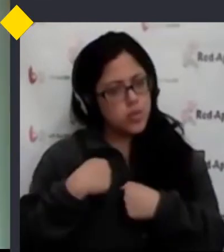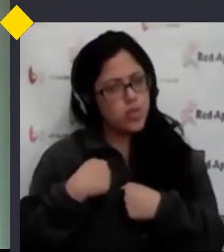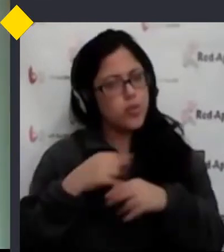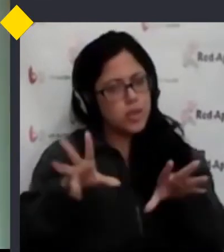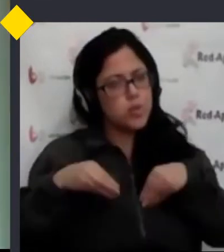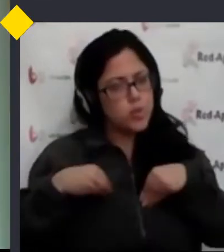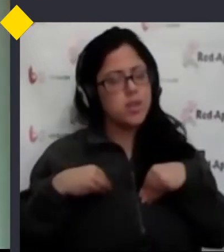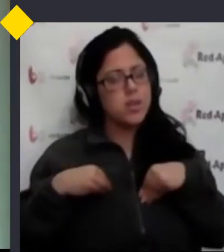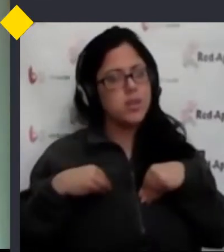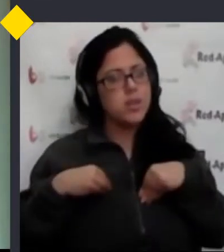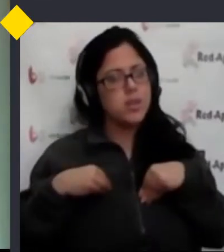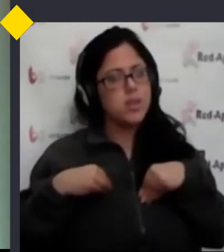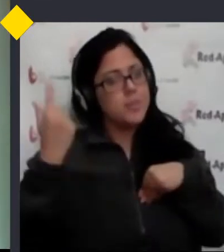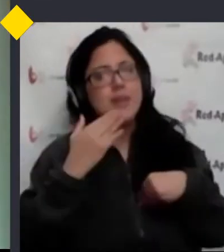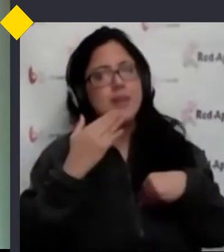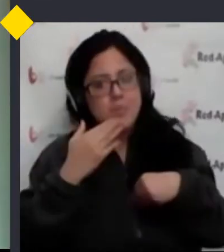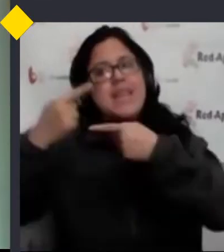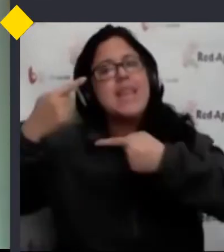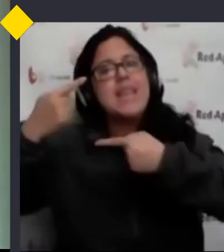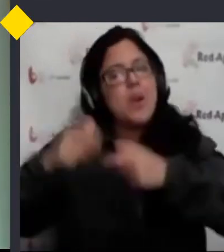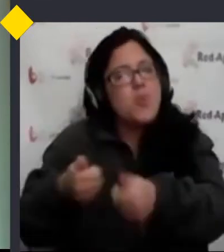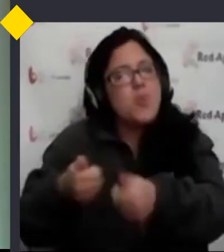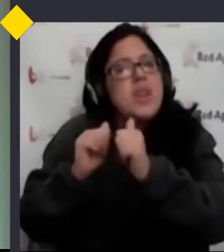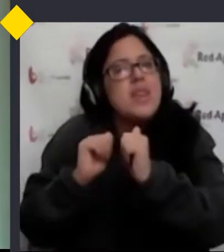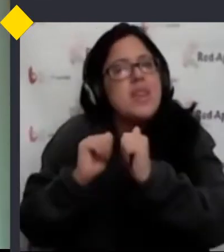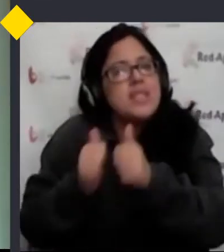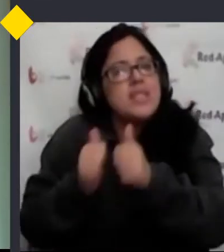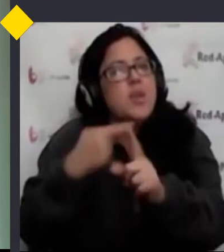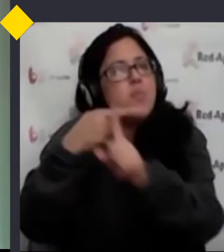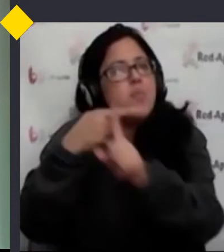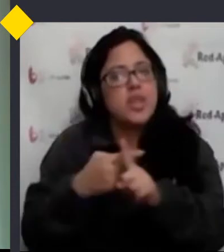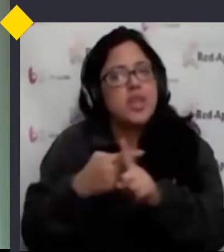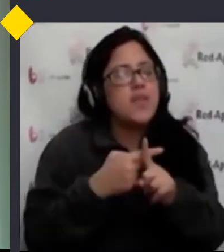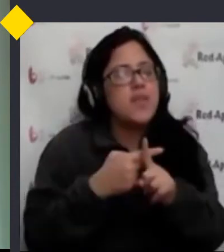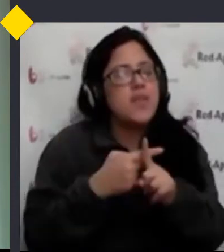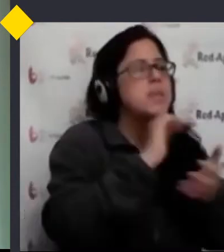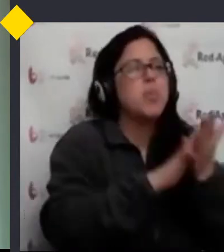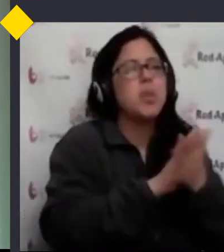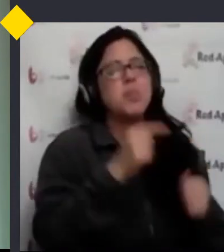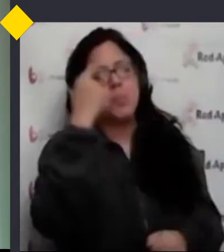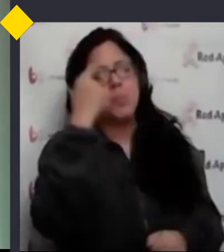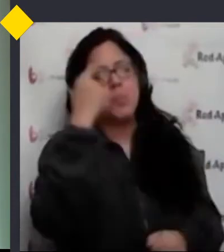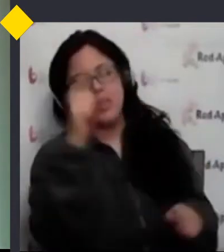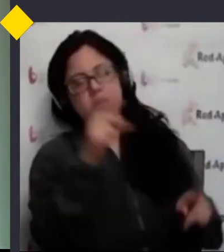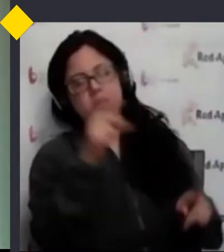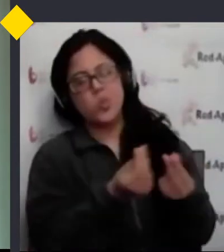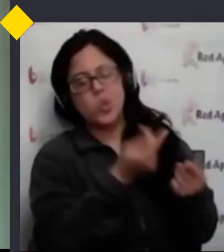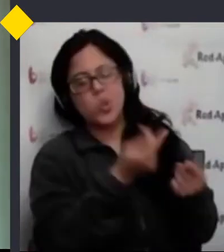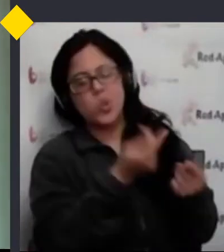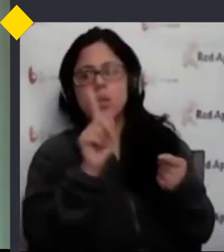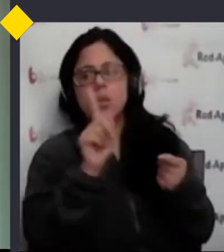una ventaja también. Entonces, ¿cómo las empresas pasan de verlo como un costo a saber que esto puede ser una